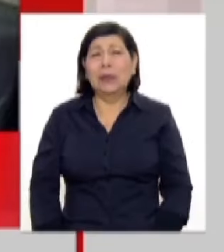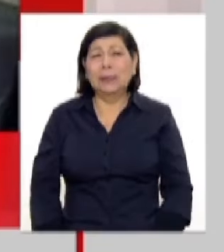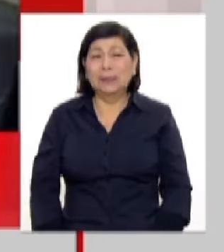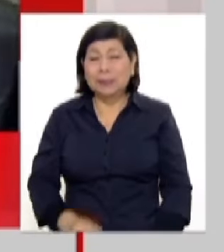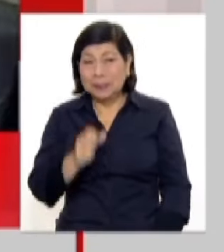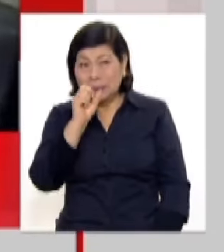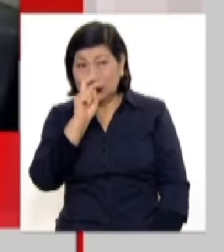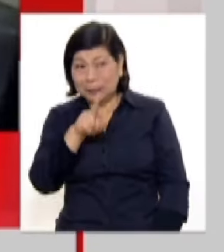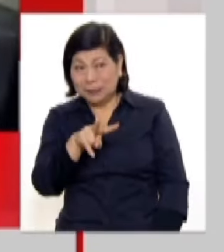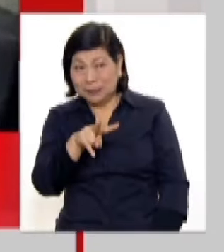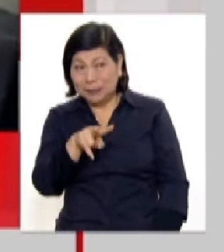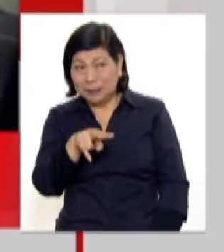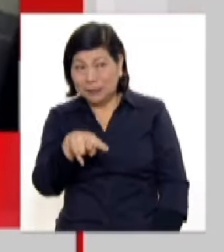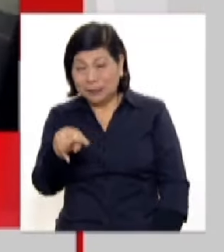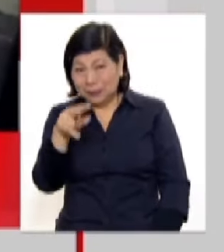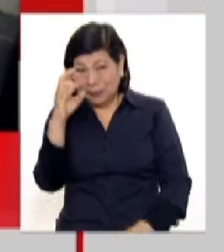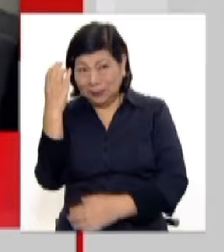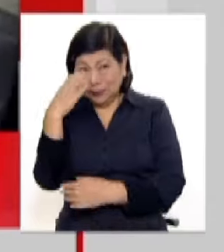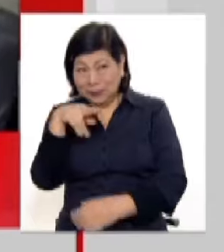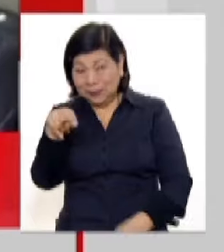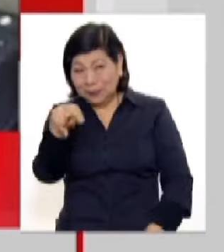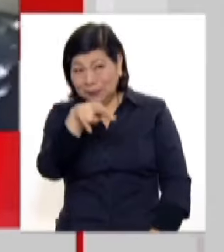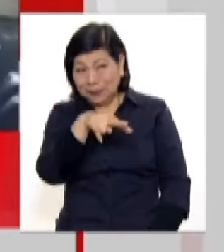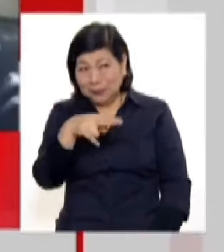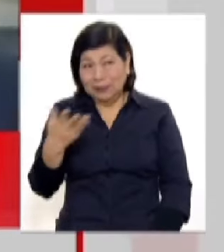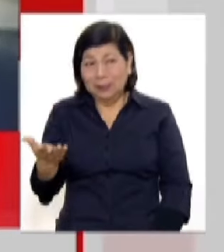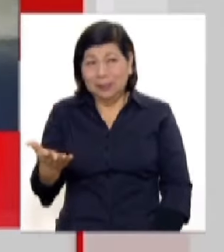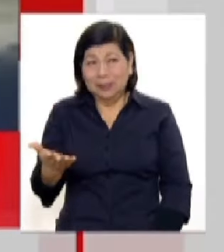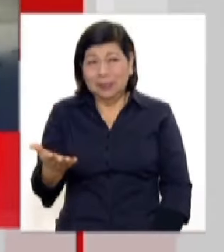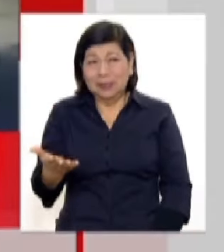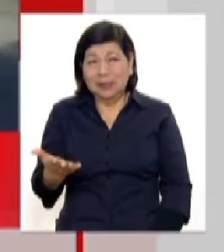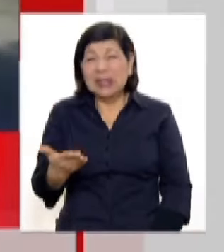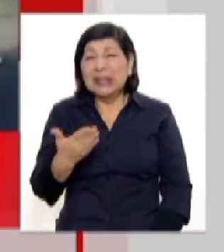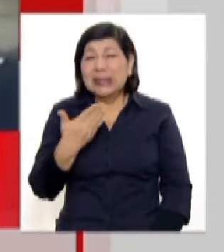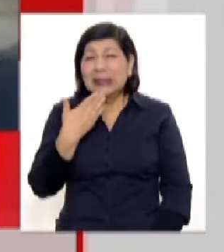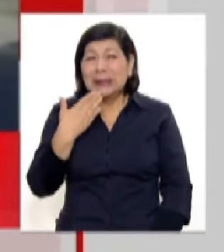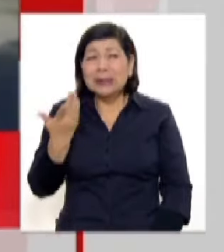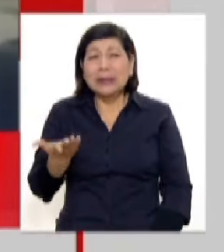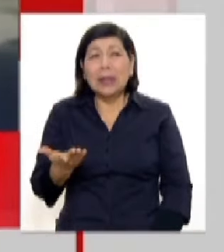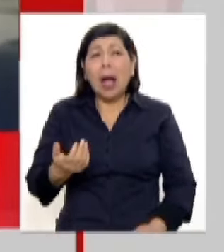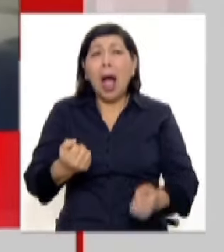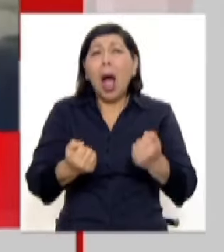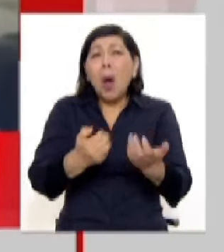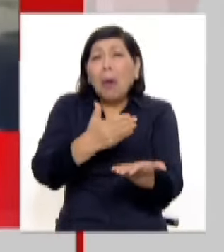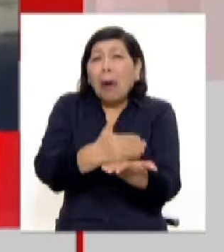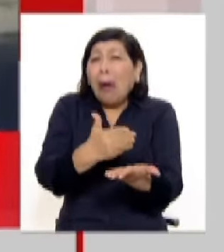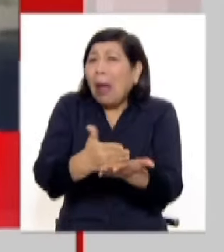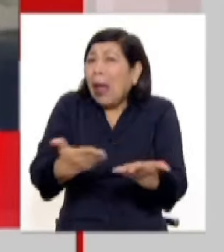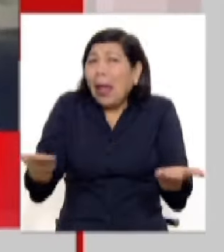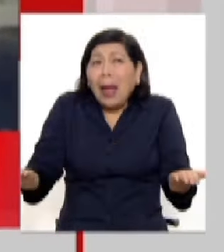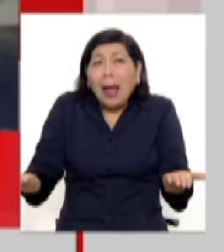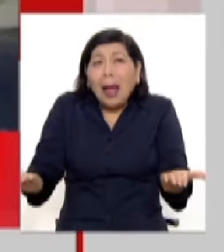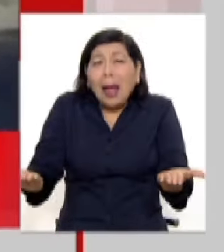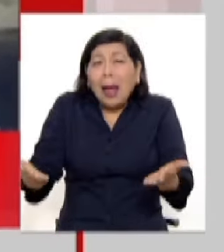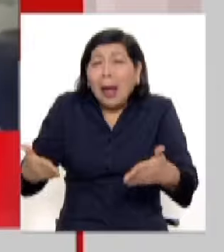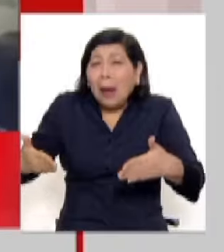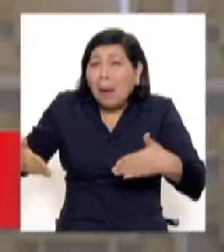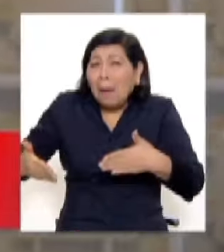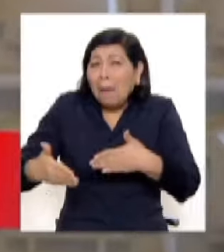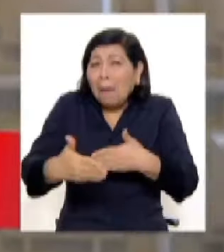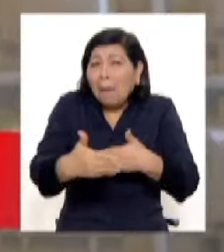Como se aprecia en las imágenes de las cámaras de seguridad, estos presuntos hinchas atacaron los autos estacionados en la avenida Punta